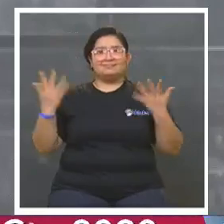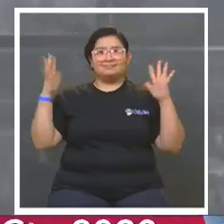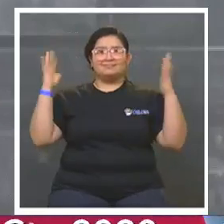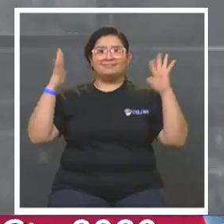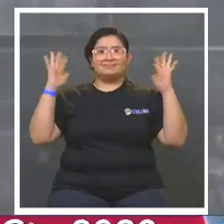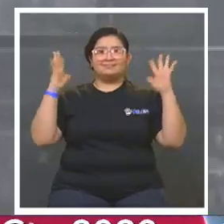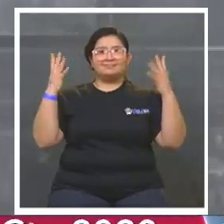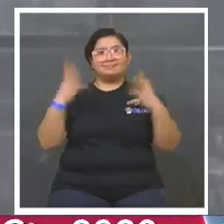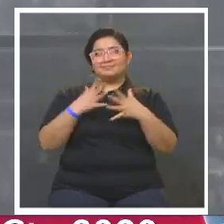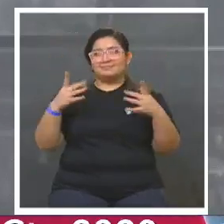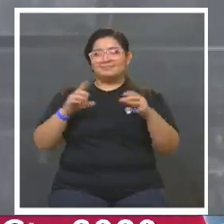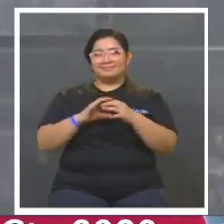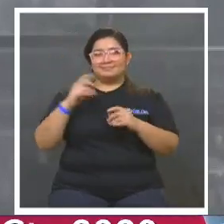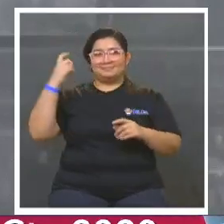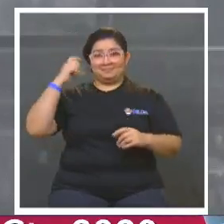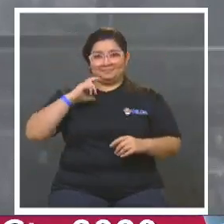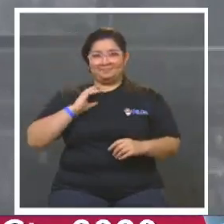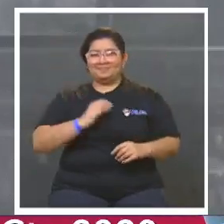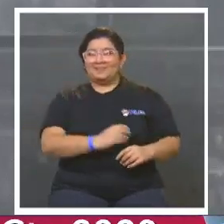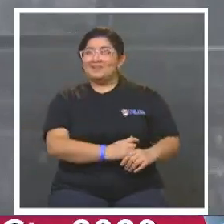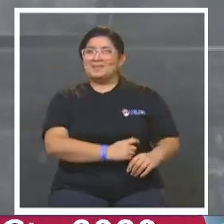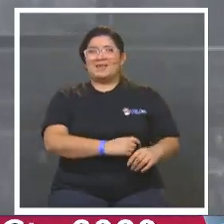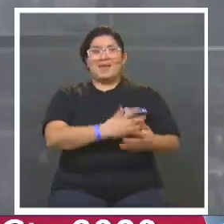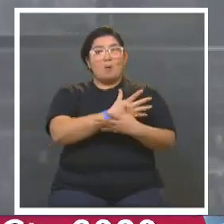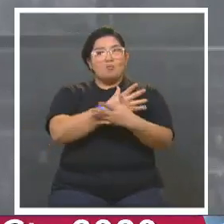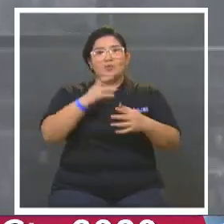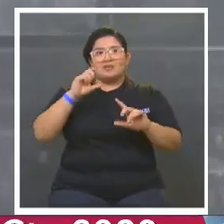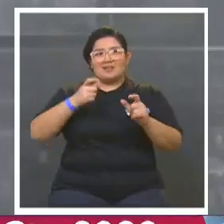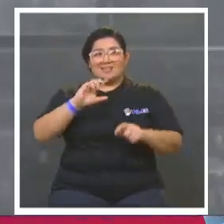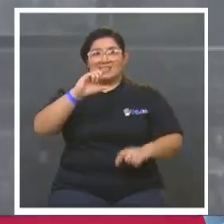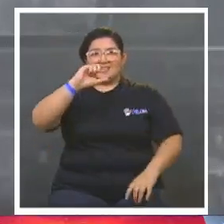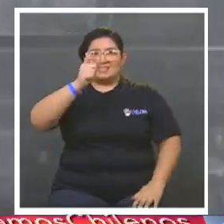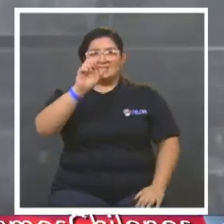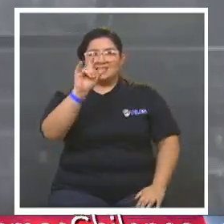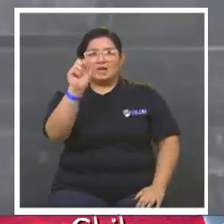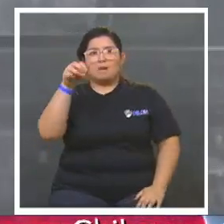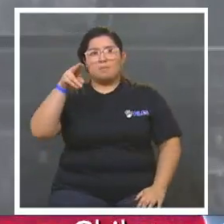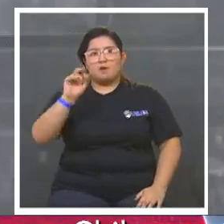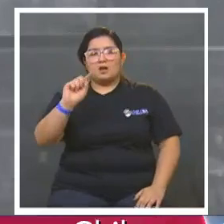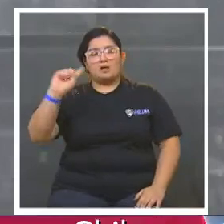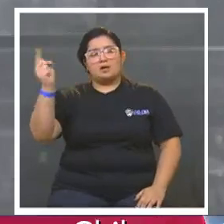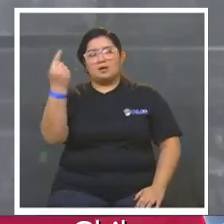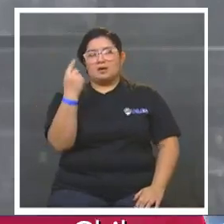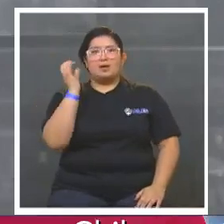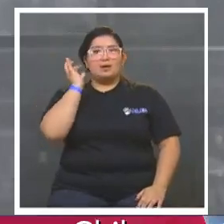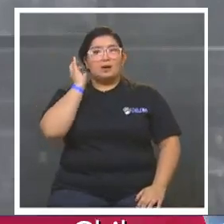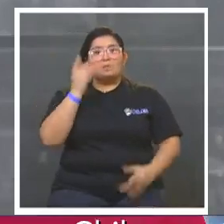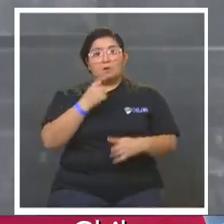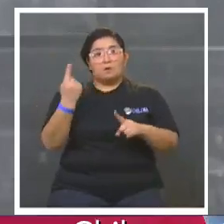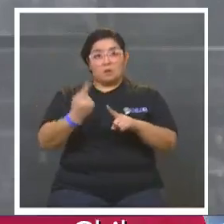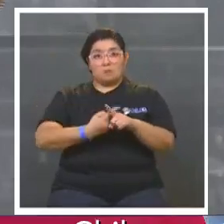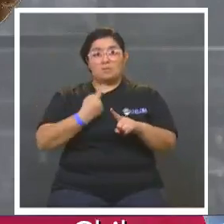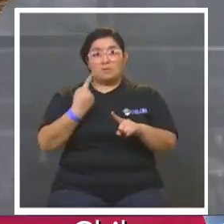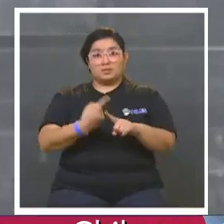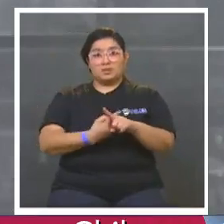Muchas gracias, señor presidente. Muchas gracias, Cecilia Morel, primera dama, por conversar con